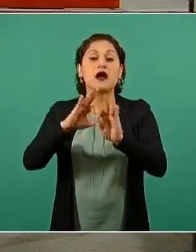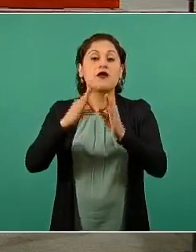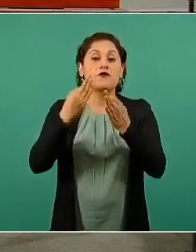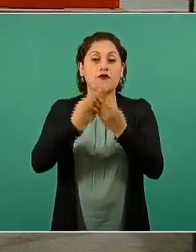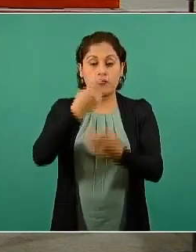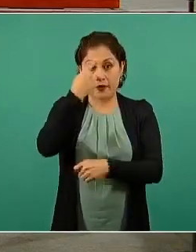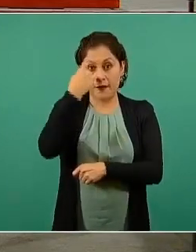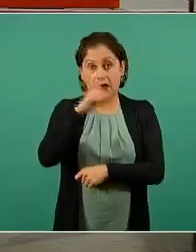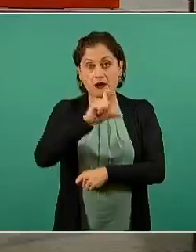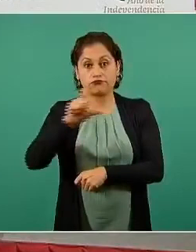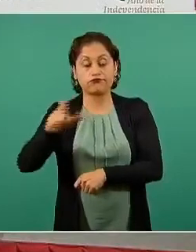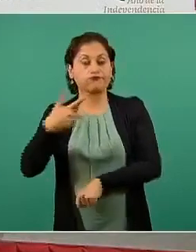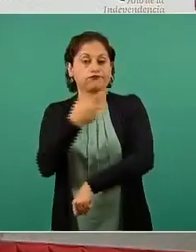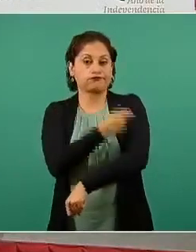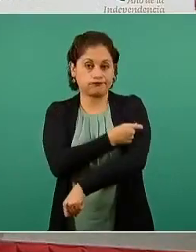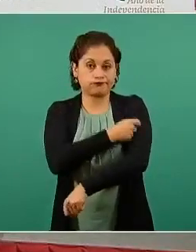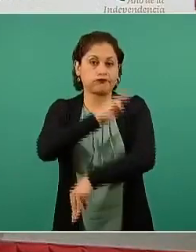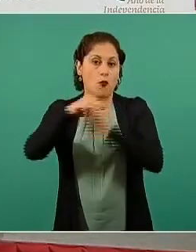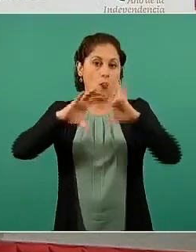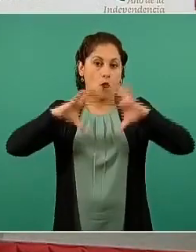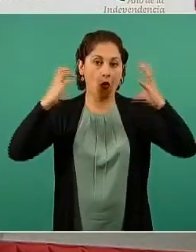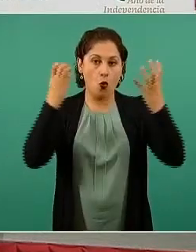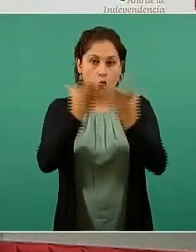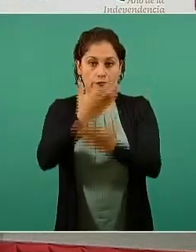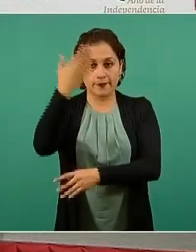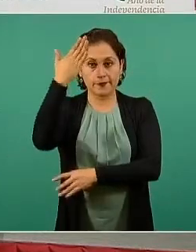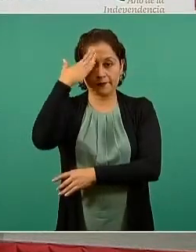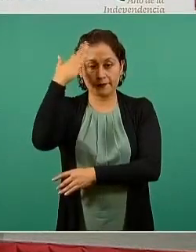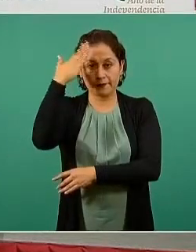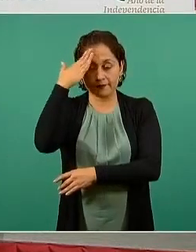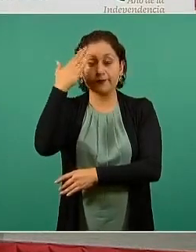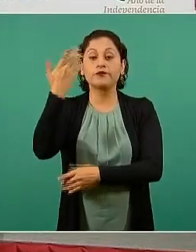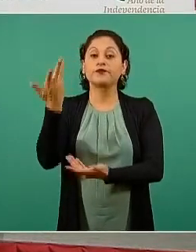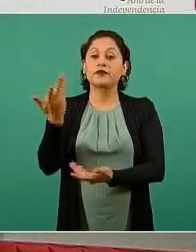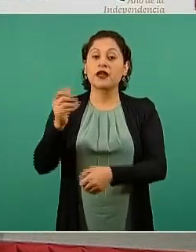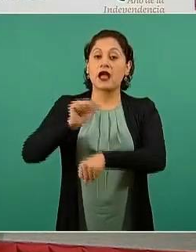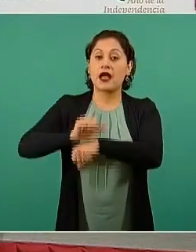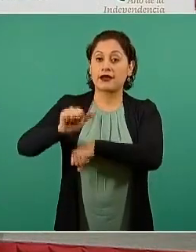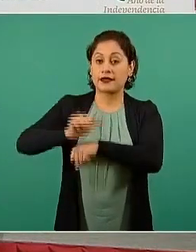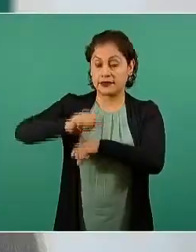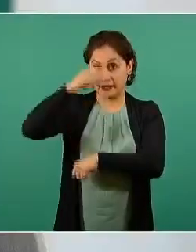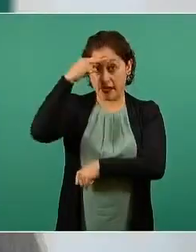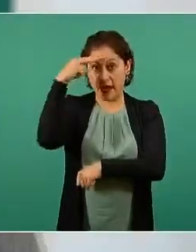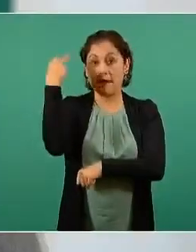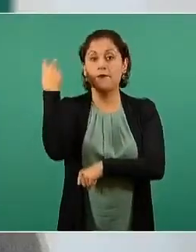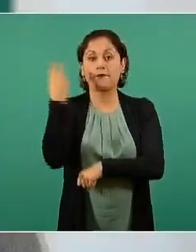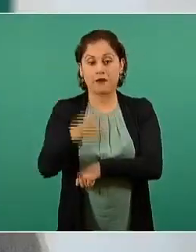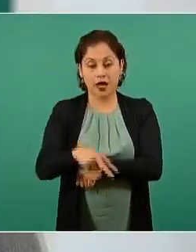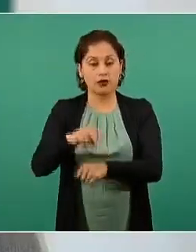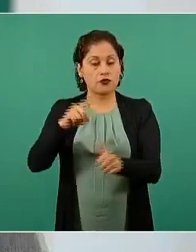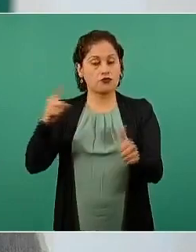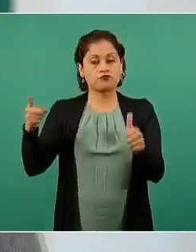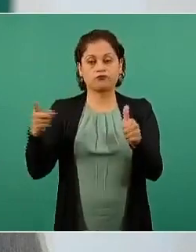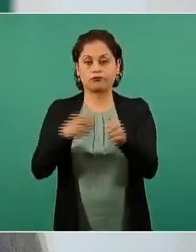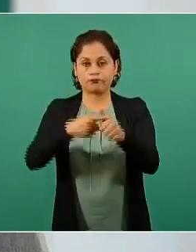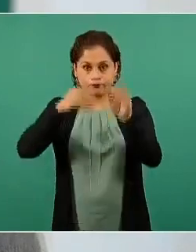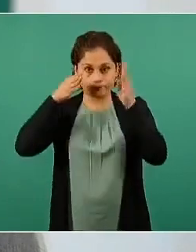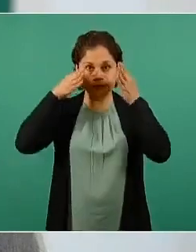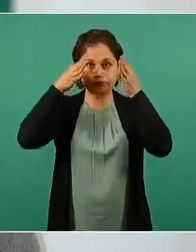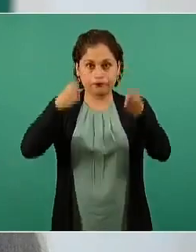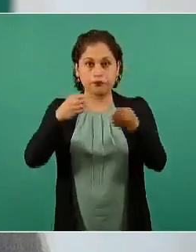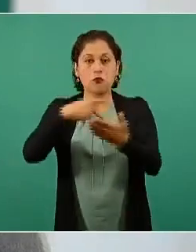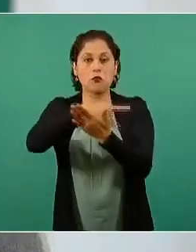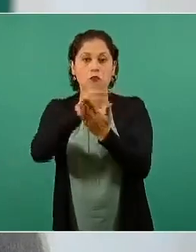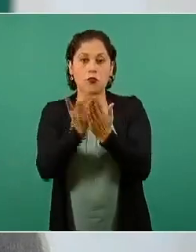inmunizaciones, y dentro de la región Argentina y México priorizan muchísimo la inmunización, y nuestros programas son